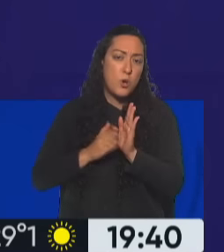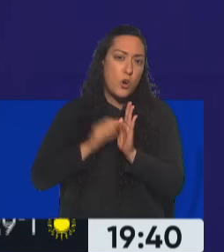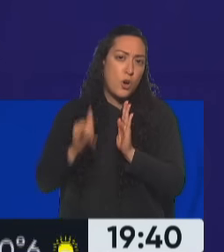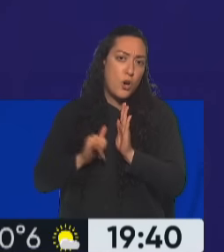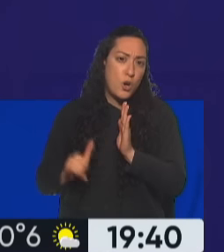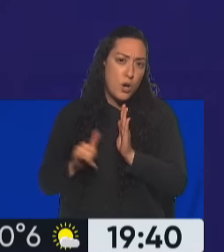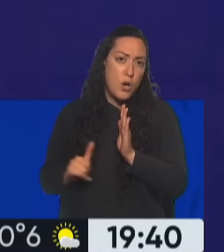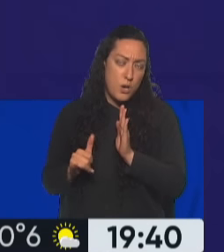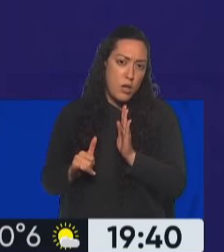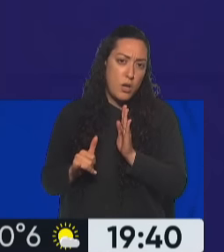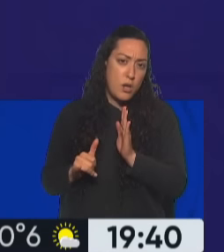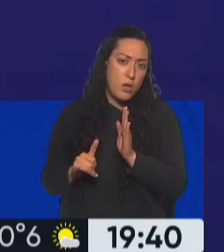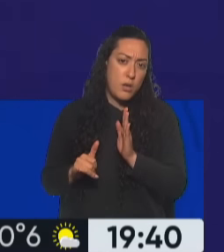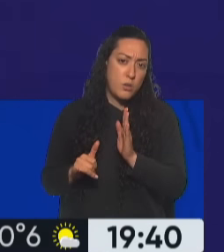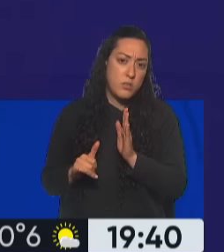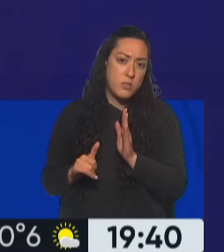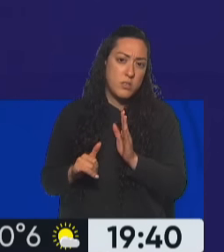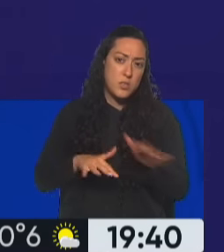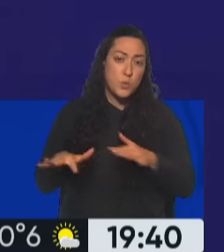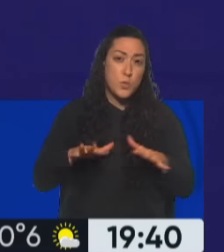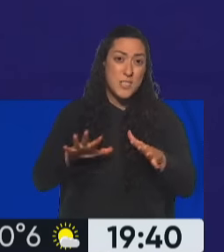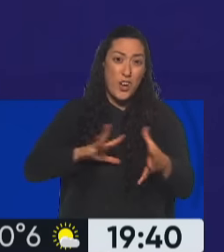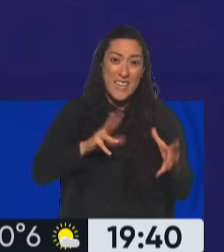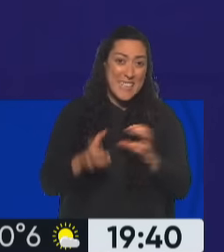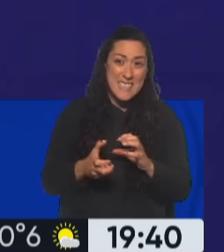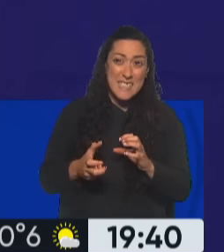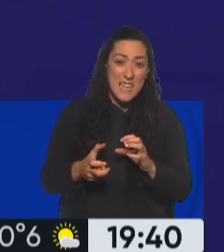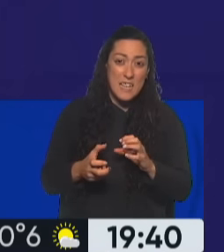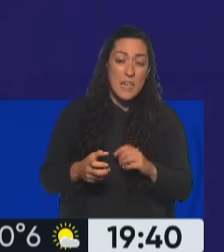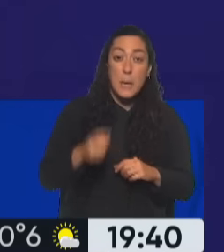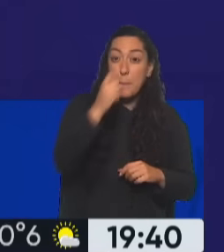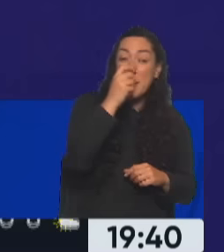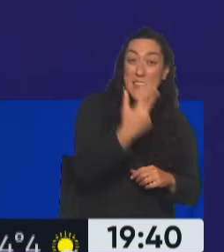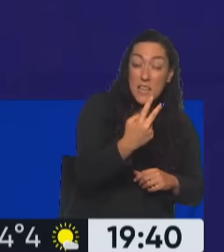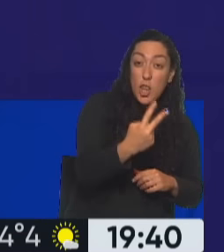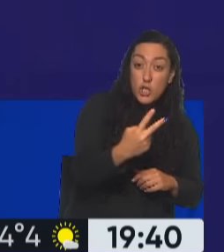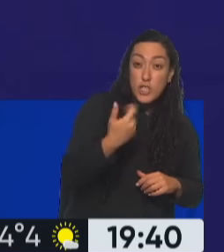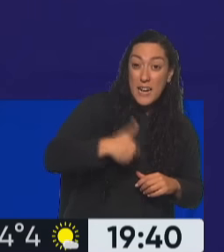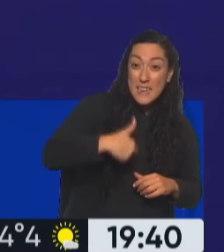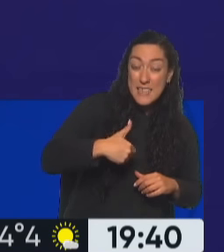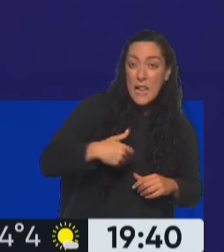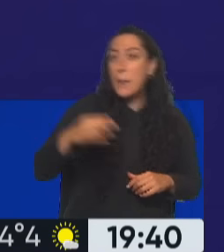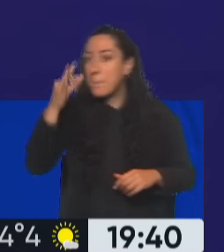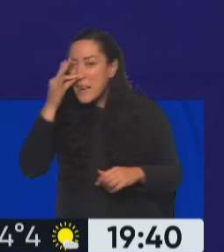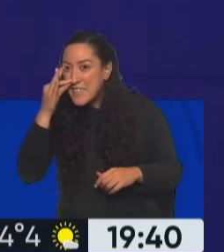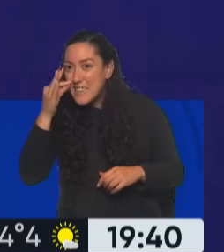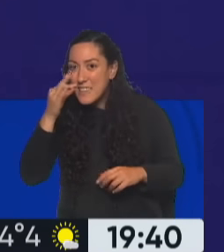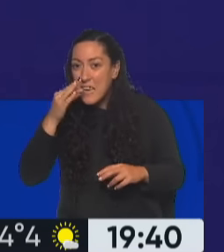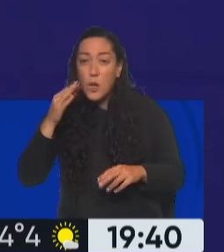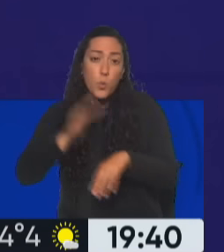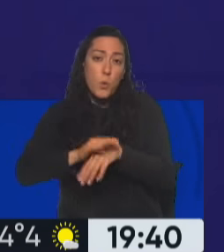digamos, las crisis de 20 de 22 crisis que tuvo Argentina desde el 1900 hasta